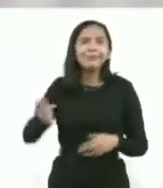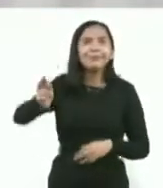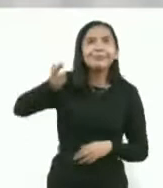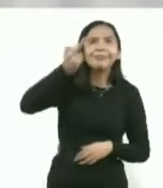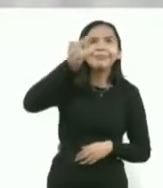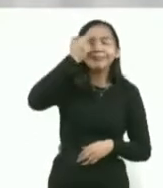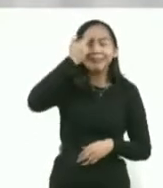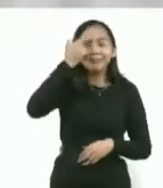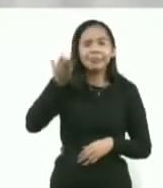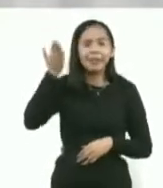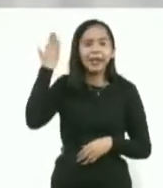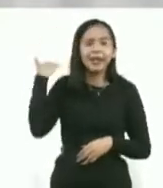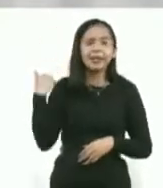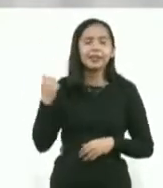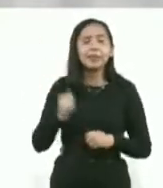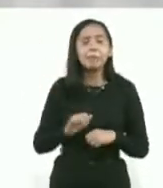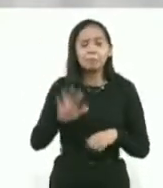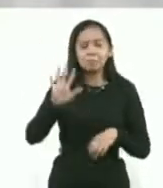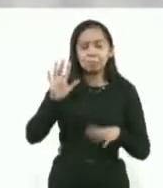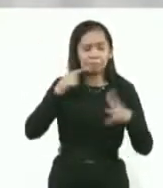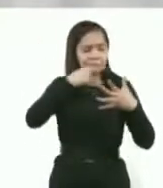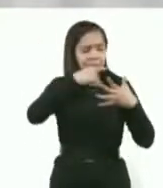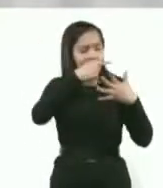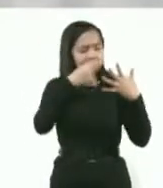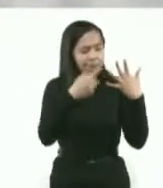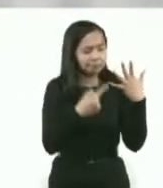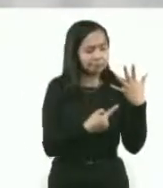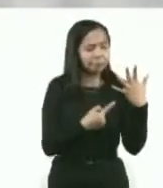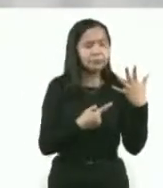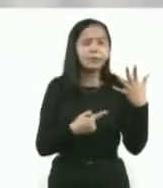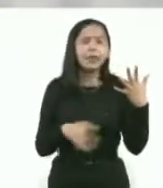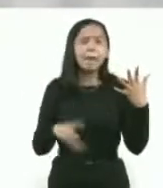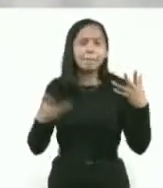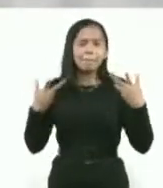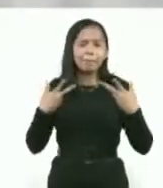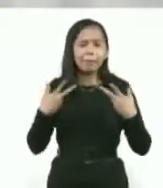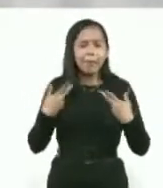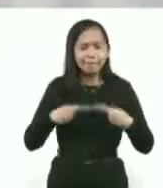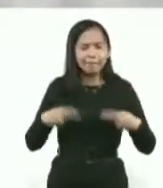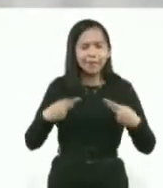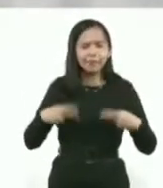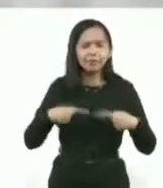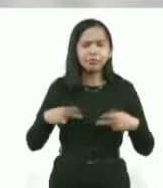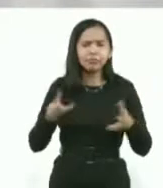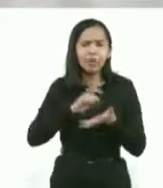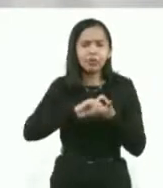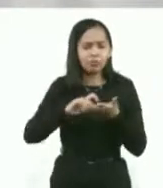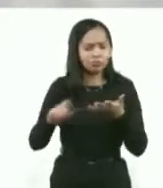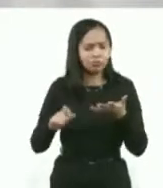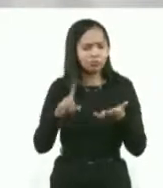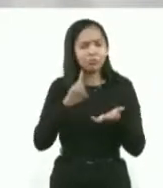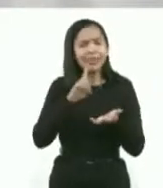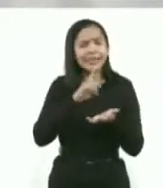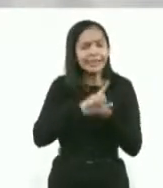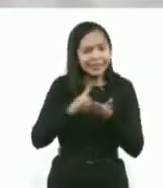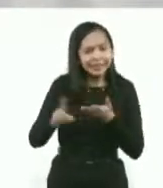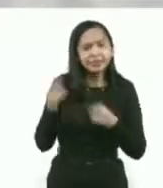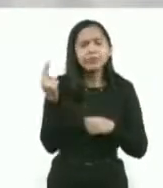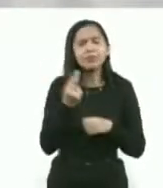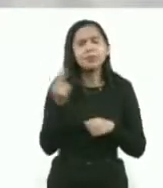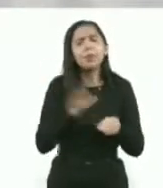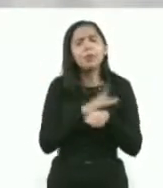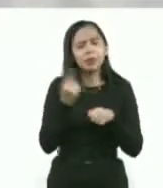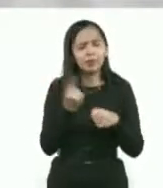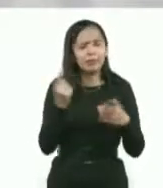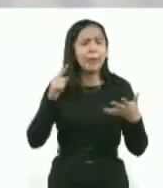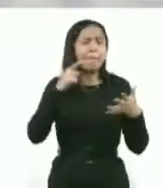recordar cuáles son las 5 características que tiene el consumo como derecho. Debe